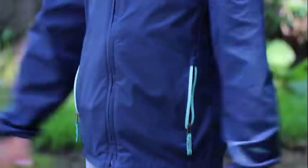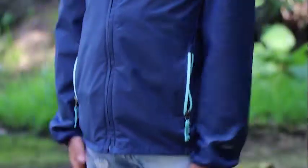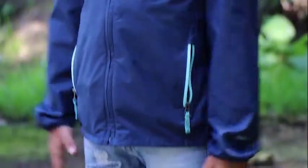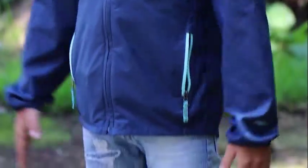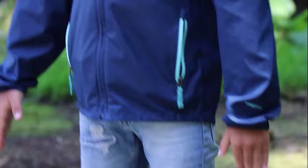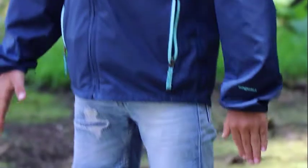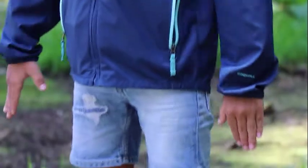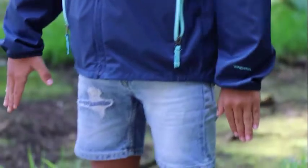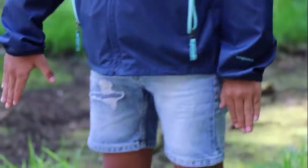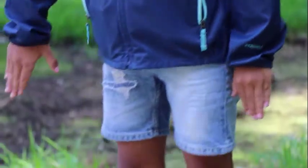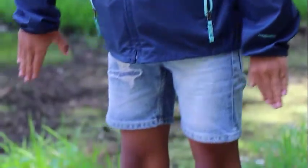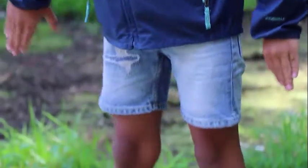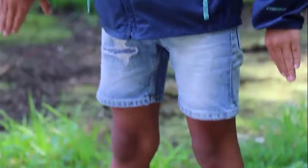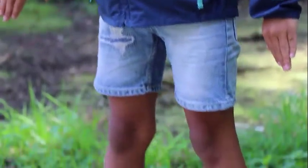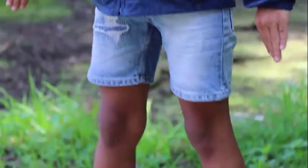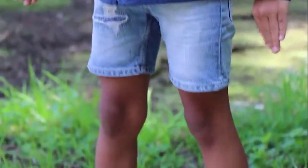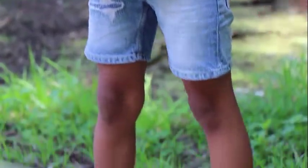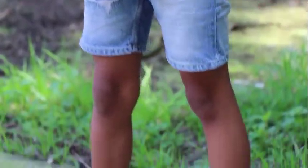pies.